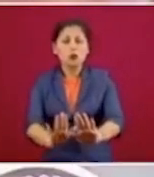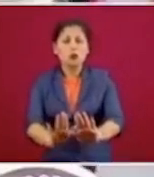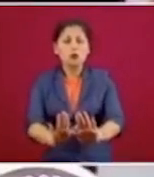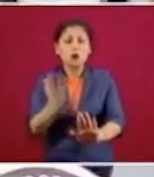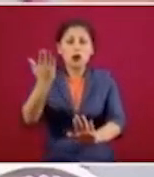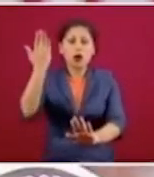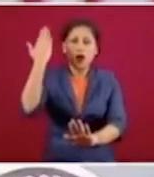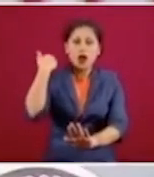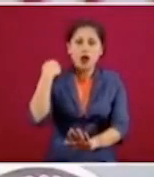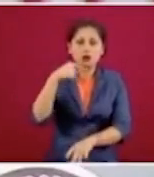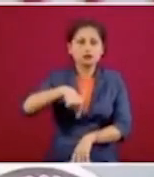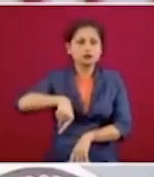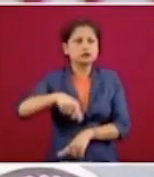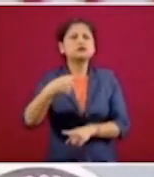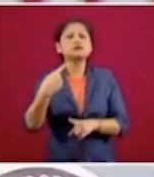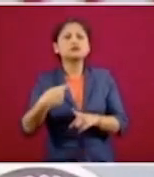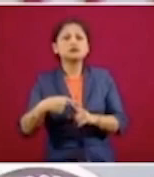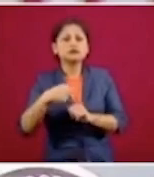sin supervisión.